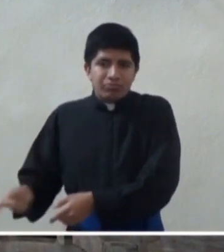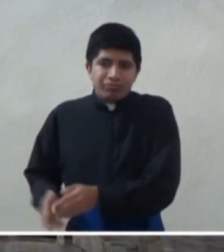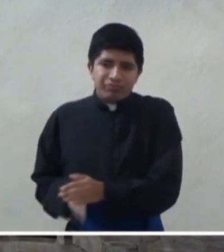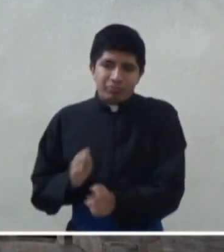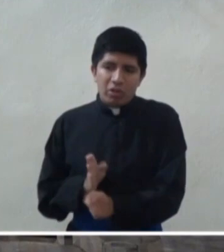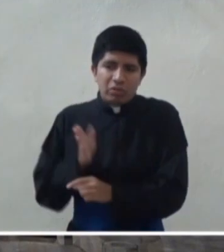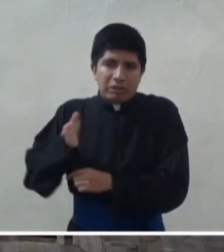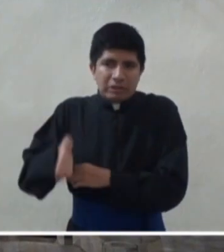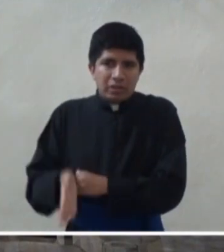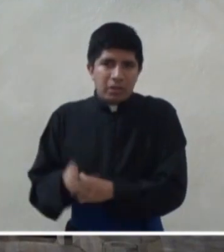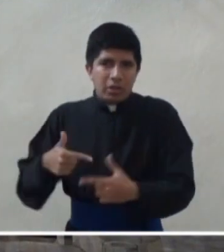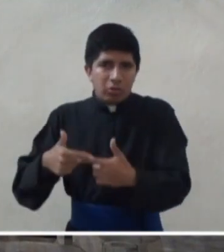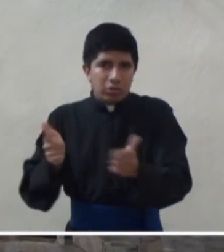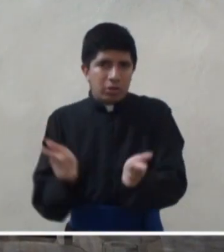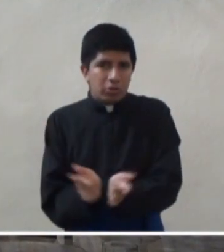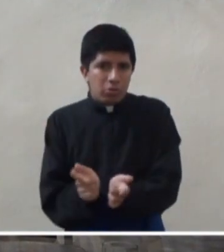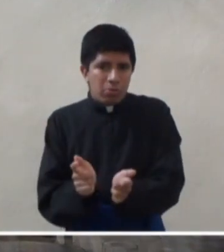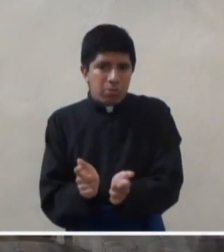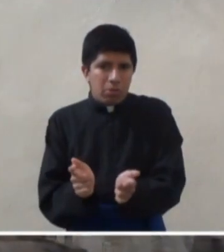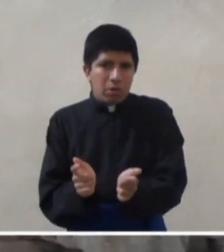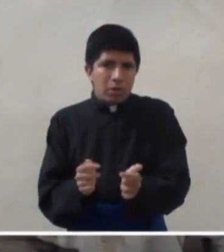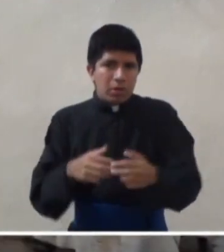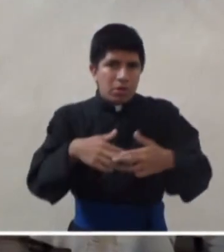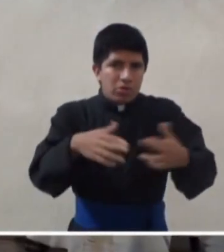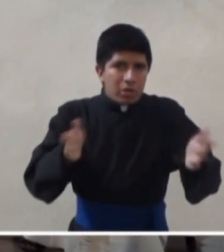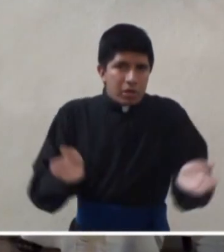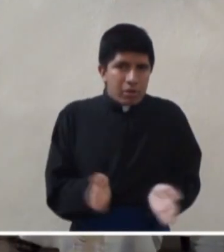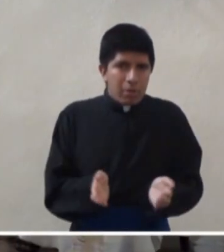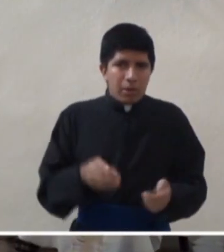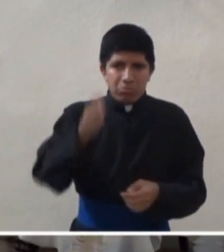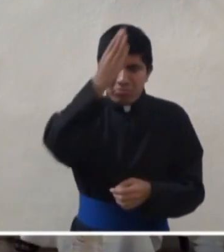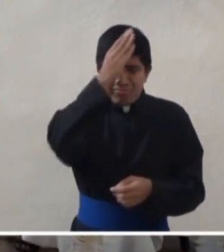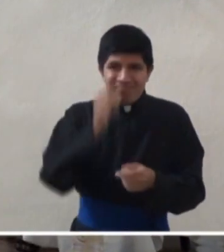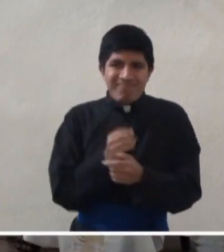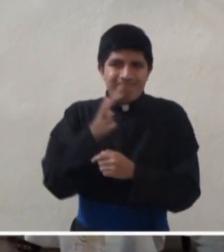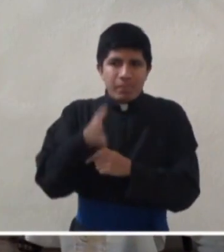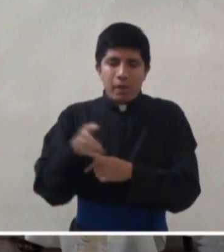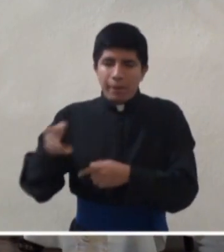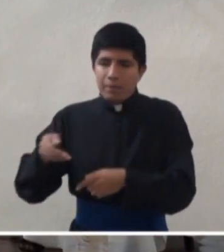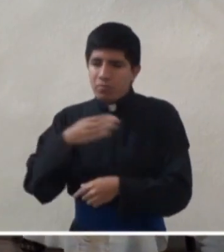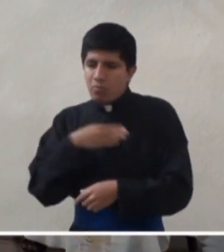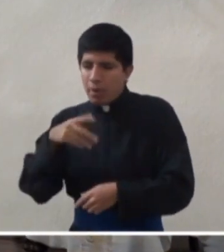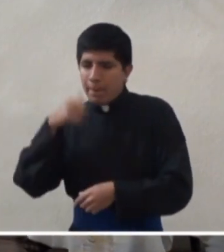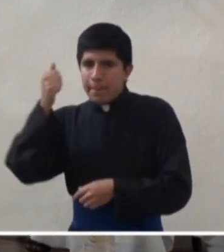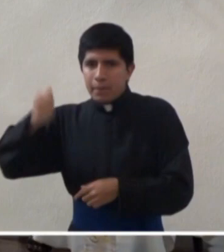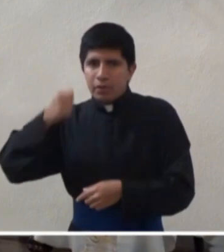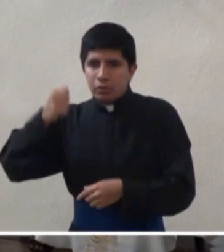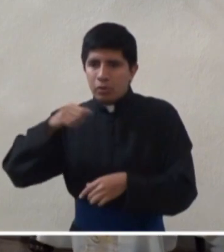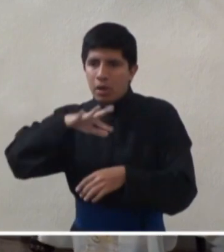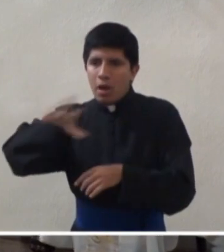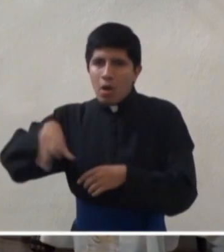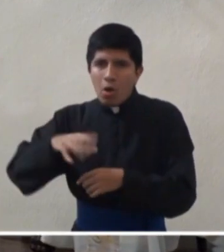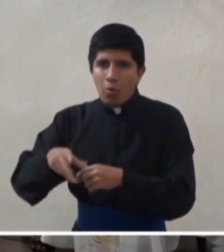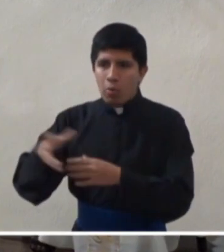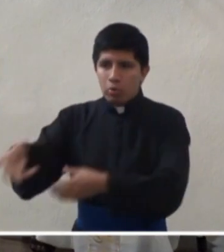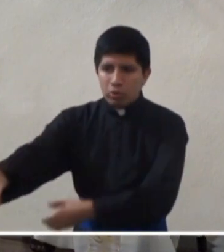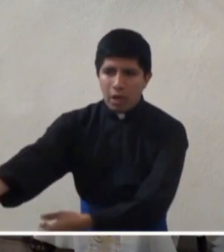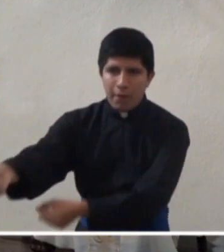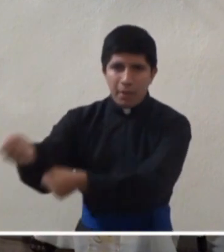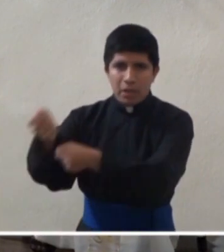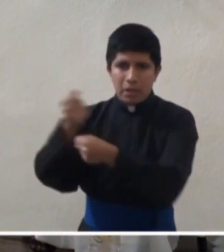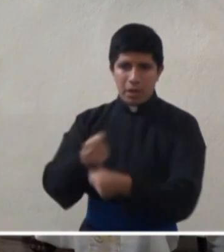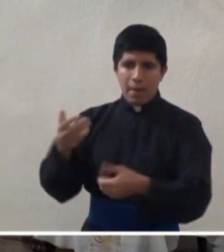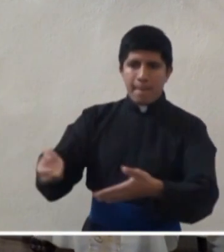forman parte de su rebaño. El buen pastor siempre está buscando incrementar